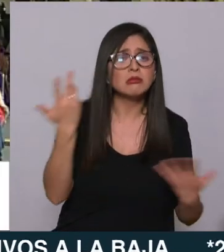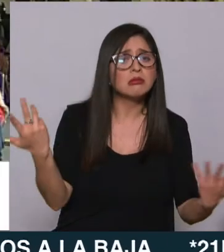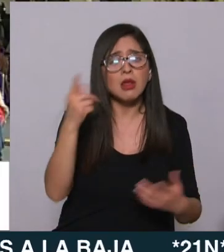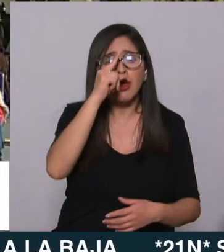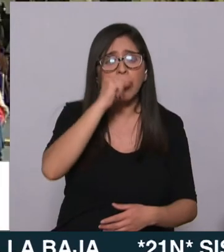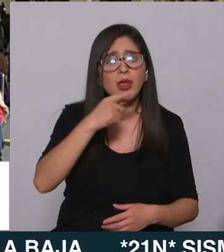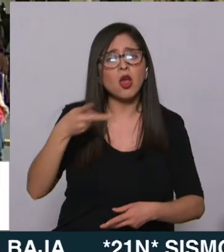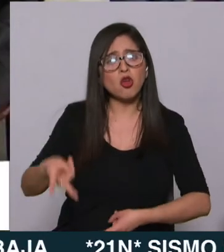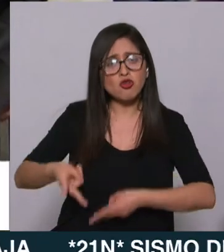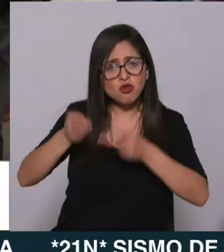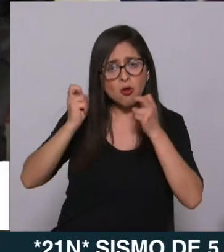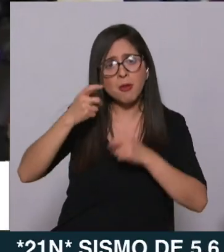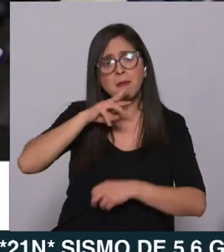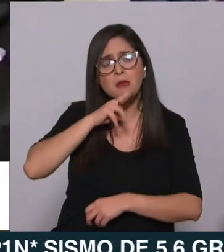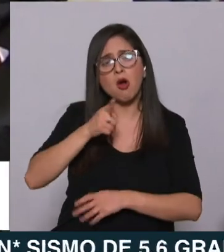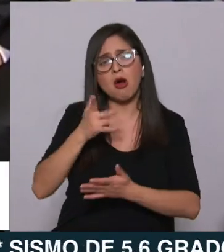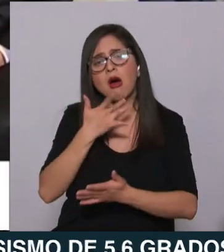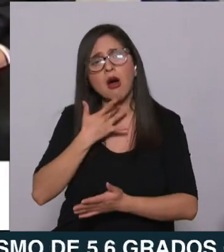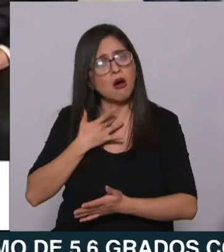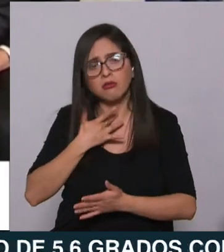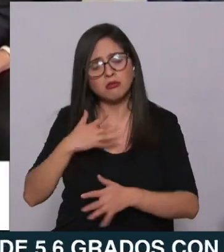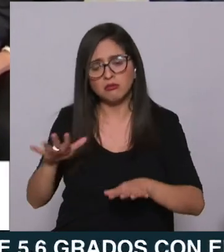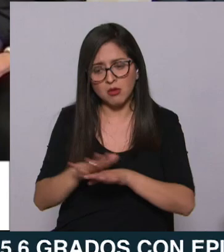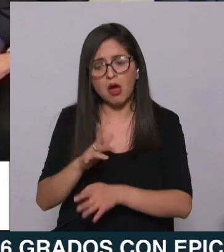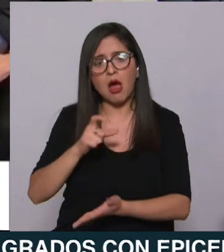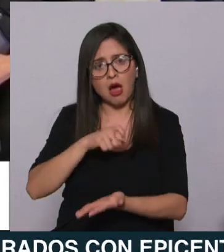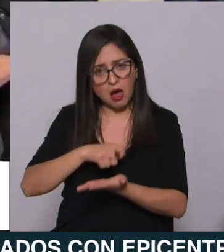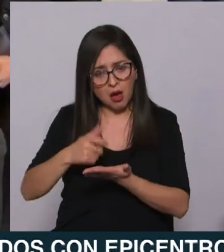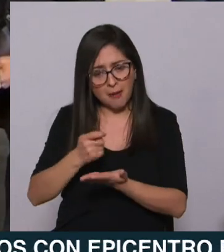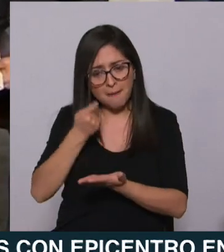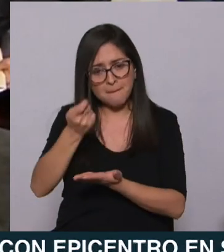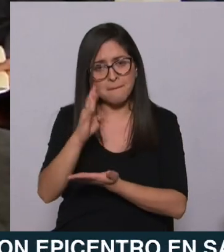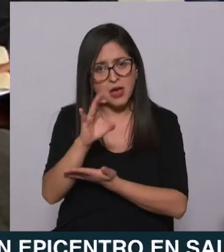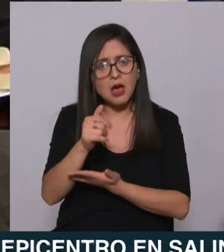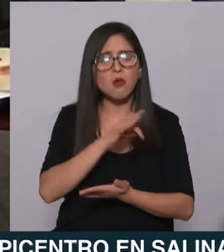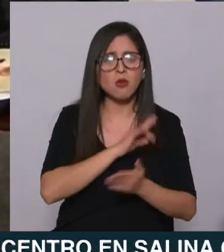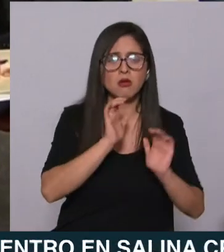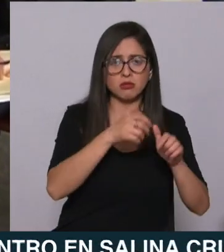práctica del huachicoleo. Eric Pinto, 21 Noticias.